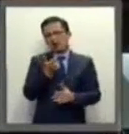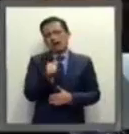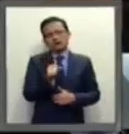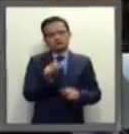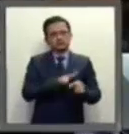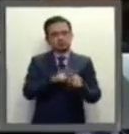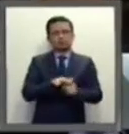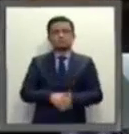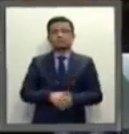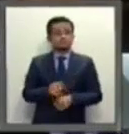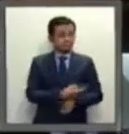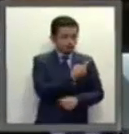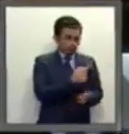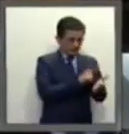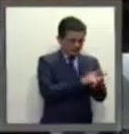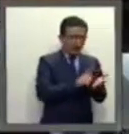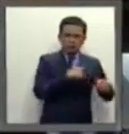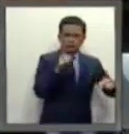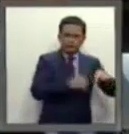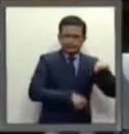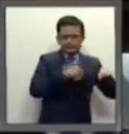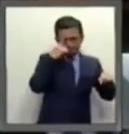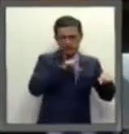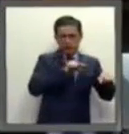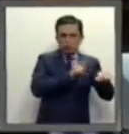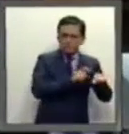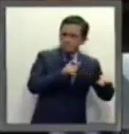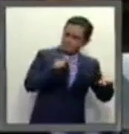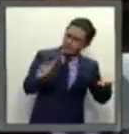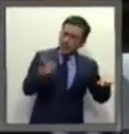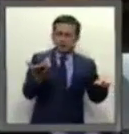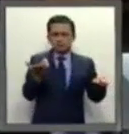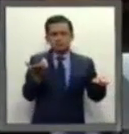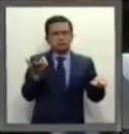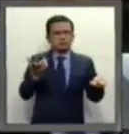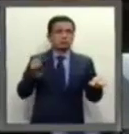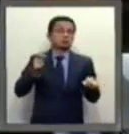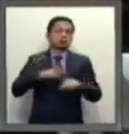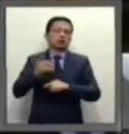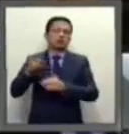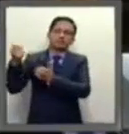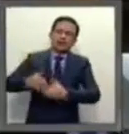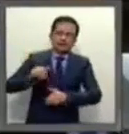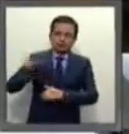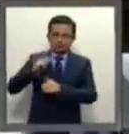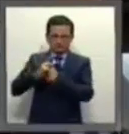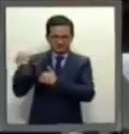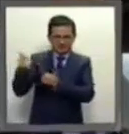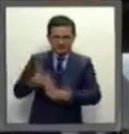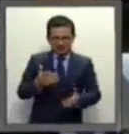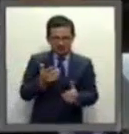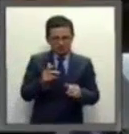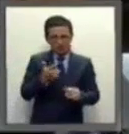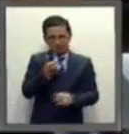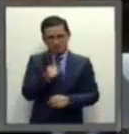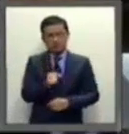ley abrogamos el derecho de Pemex para pagar cuota de importación y aquí en